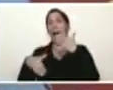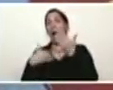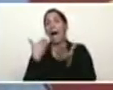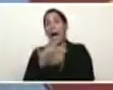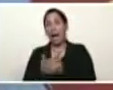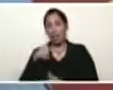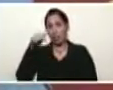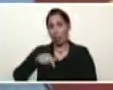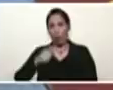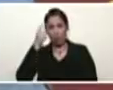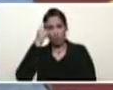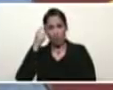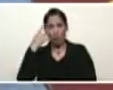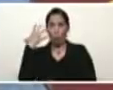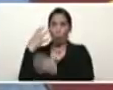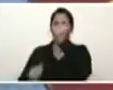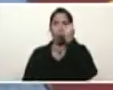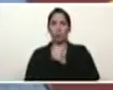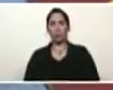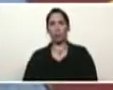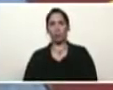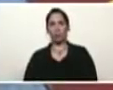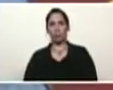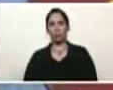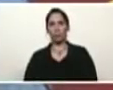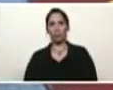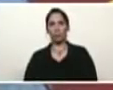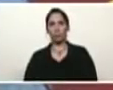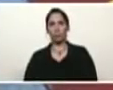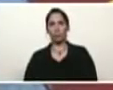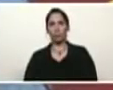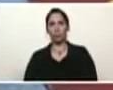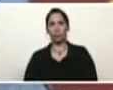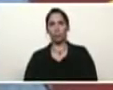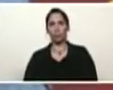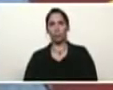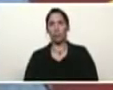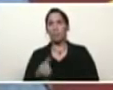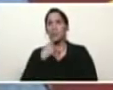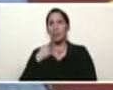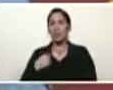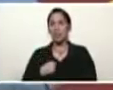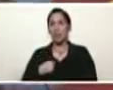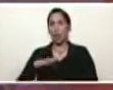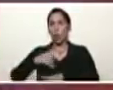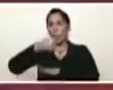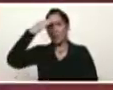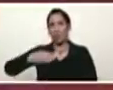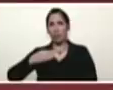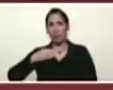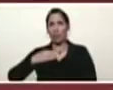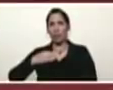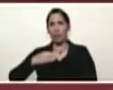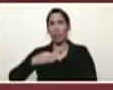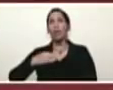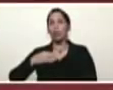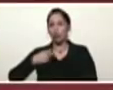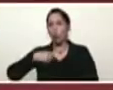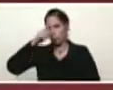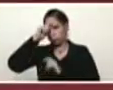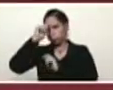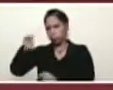huyendo. Y la última vez que hablé con él me decía, mi comandante en jefe, yo reconozco su